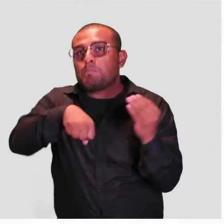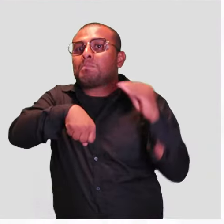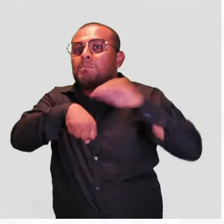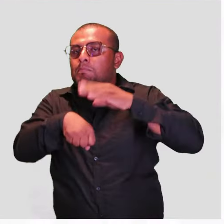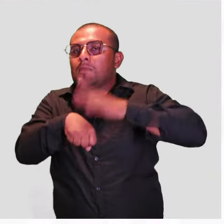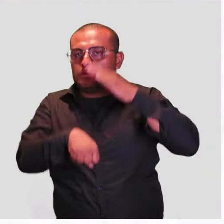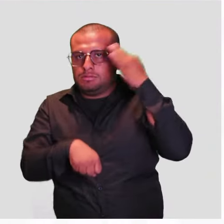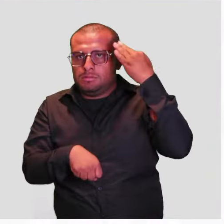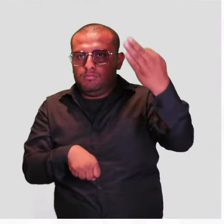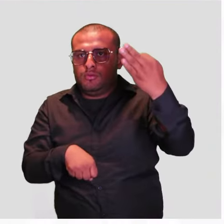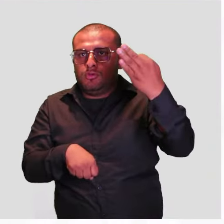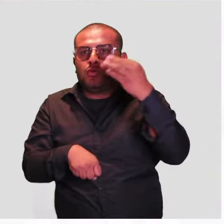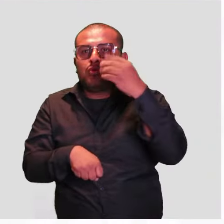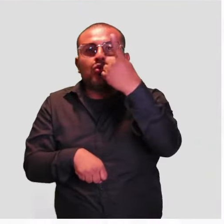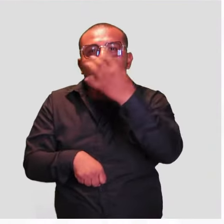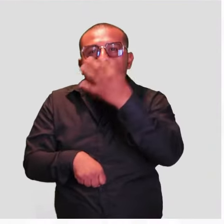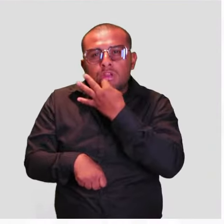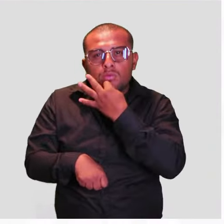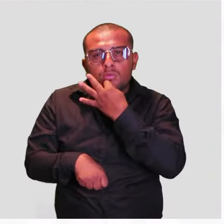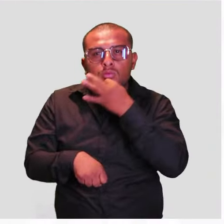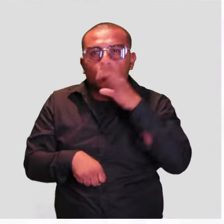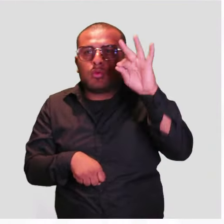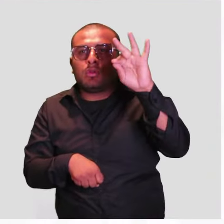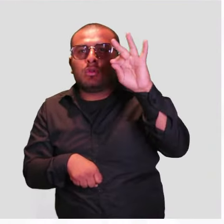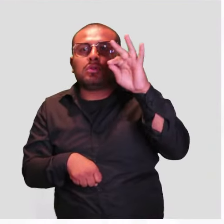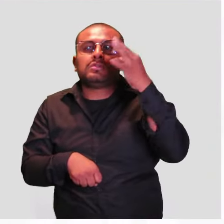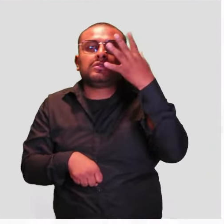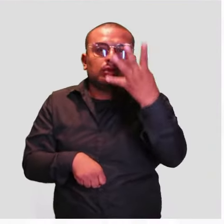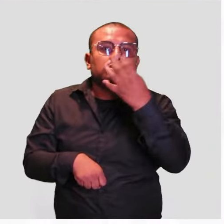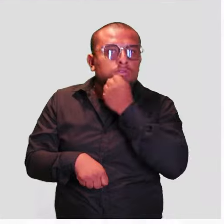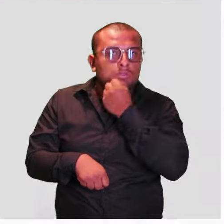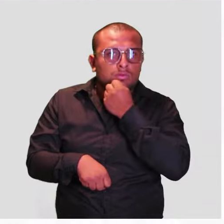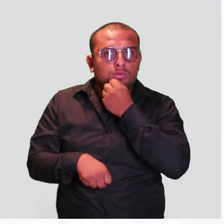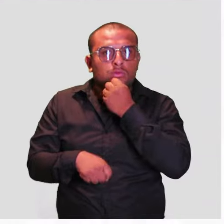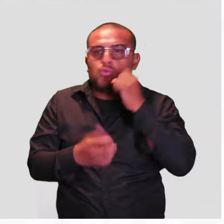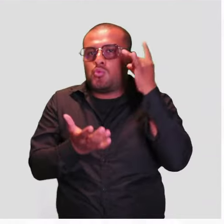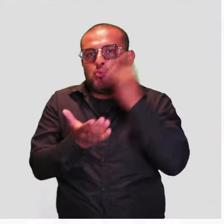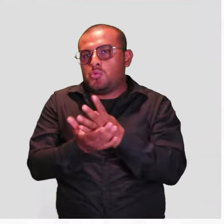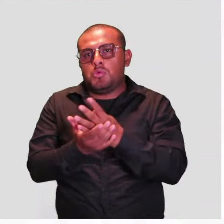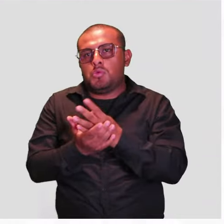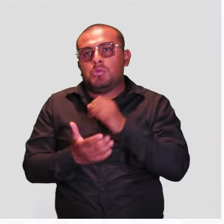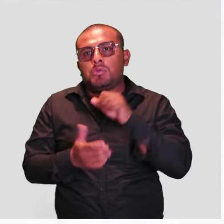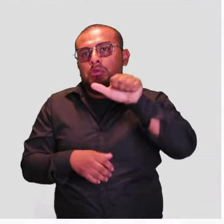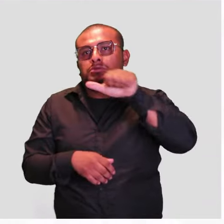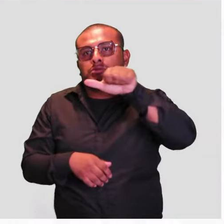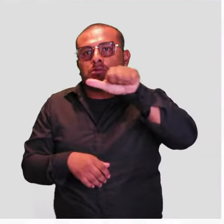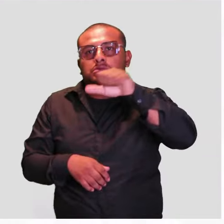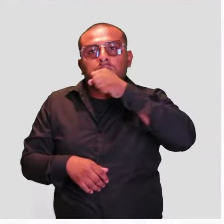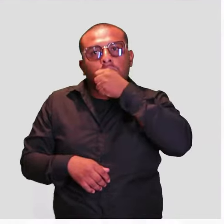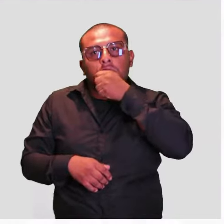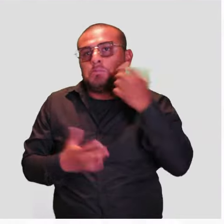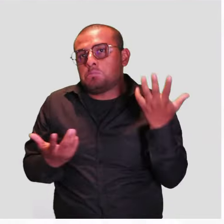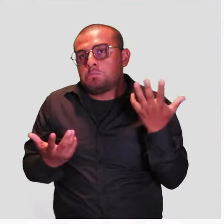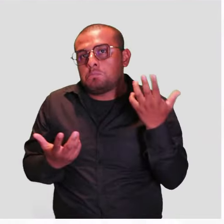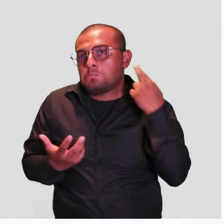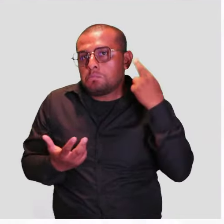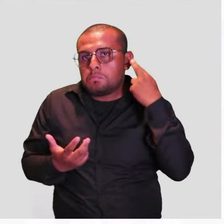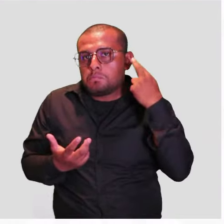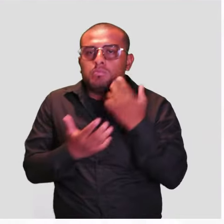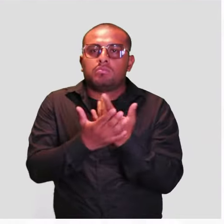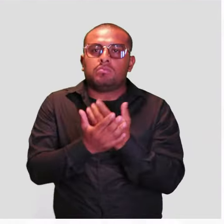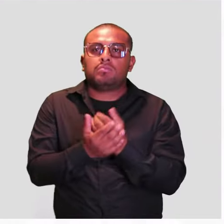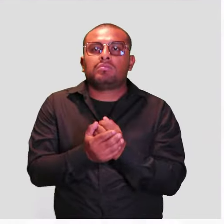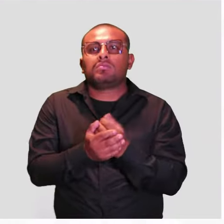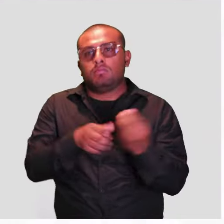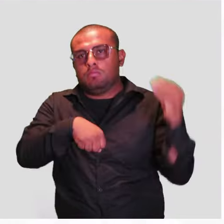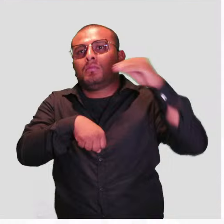tiempo, 1:44, se alcanzó a escuchar 16 segundos de su intervención, candidata, y se le repondrá